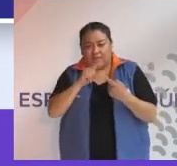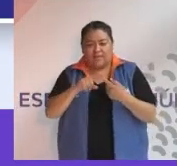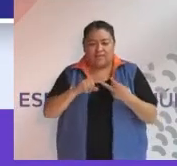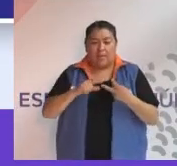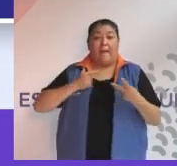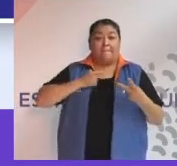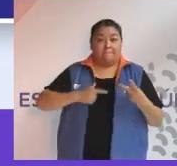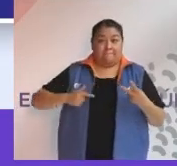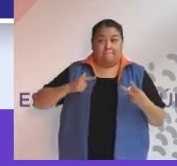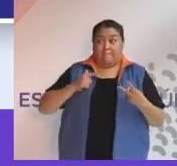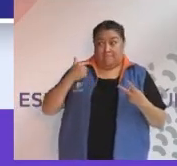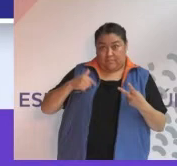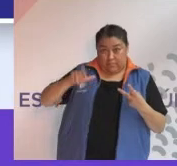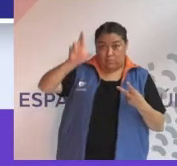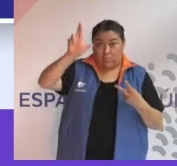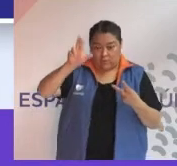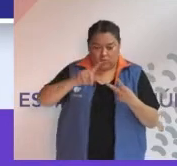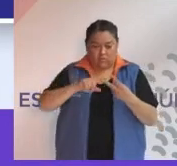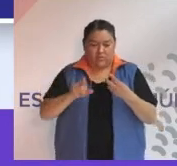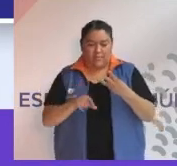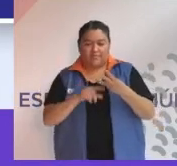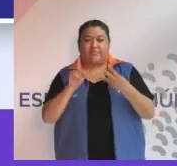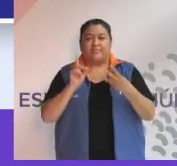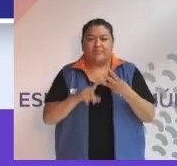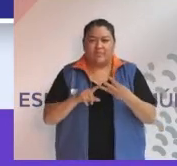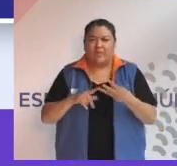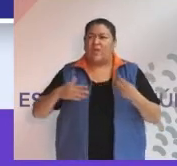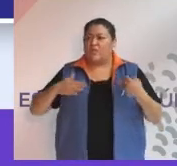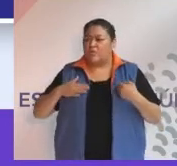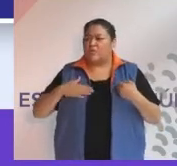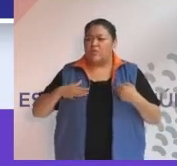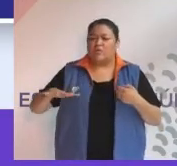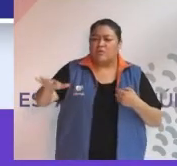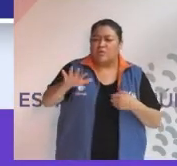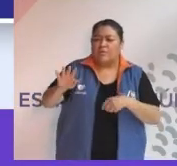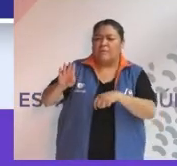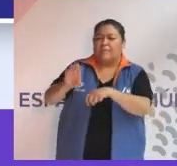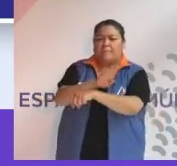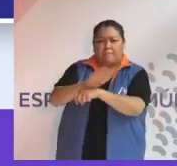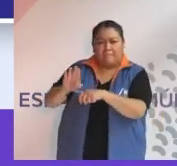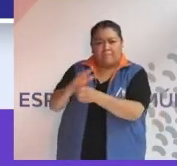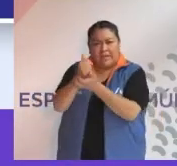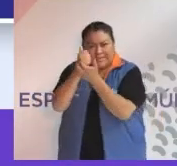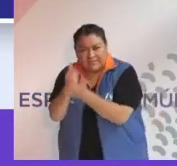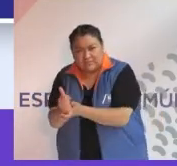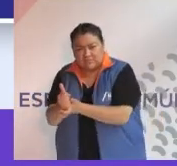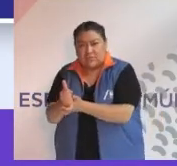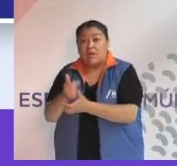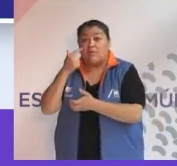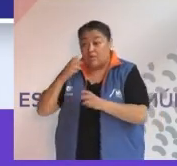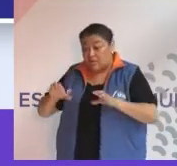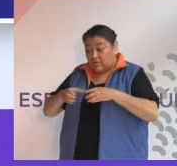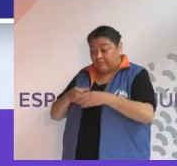quiero, nadie me obliga a hacerlo, es beneficioso, es fuera de la familia, el trabajo voluntario siempre es